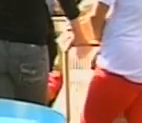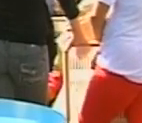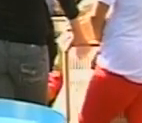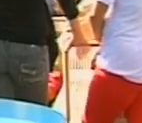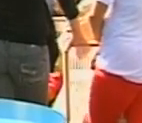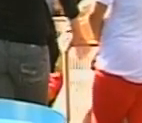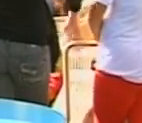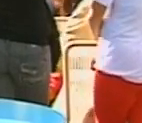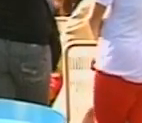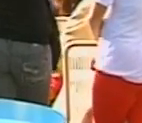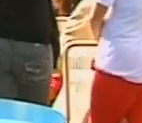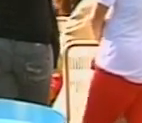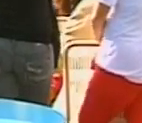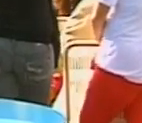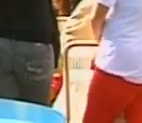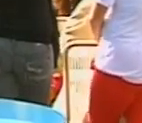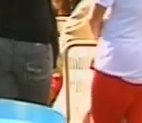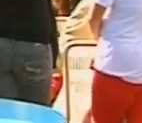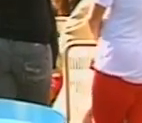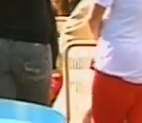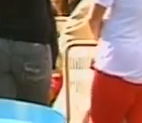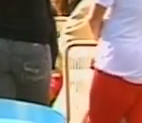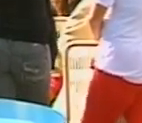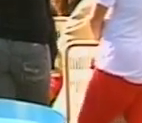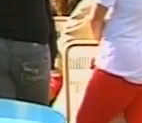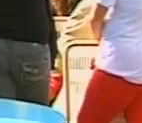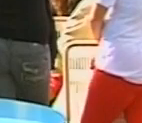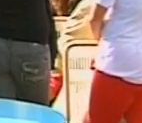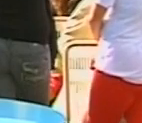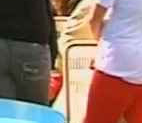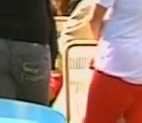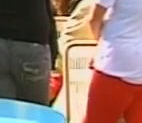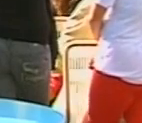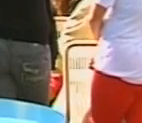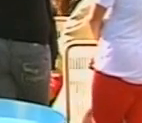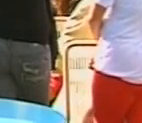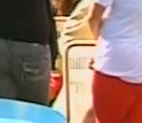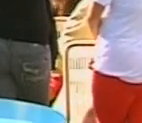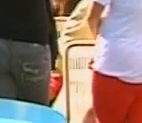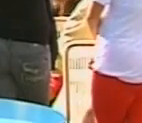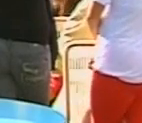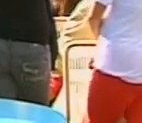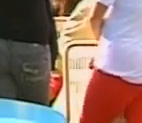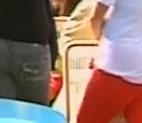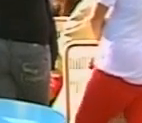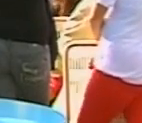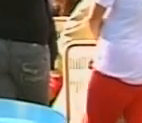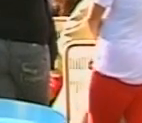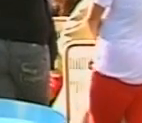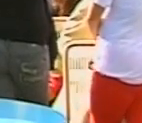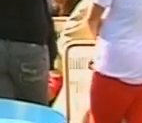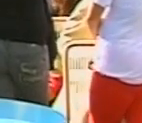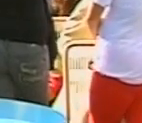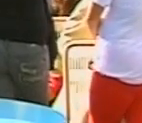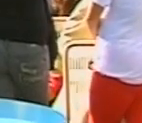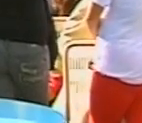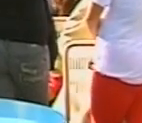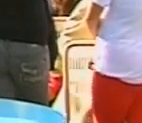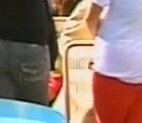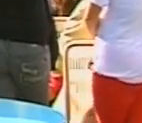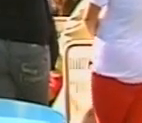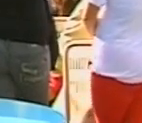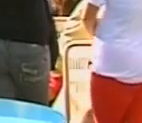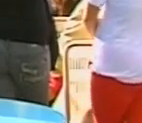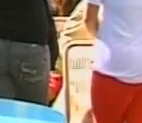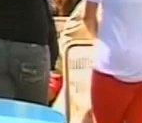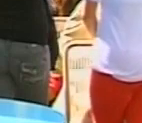rápidamente palabras del primer vicepresidente de la Asamblea Nacional Constituyente, Elvis Amoroso, esto correspondiente a la manera inicial de